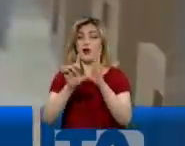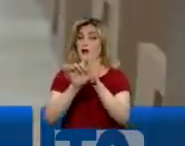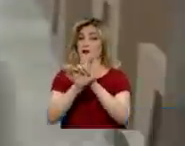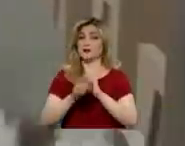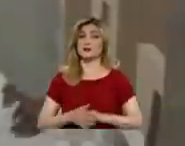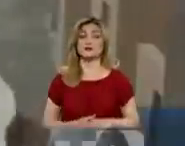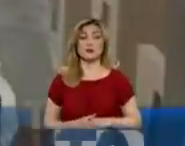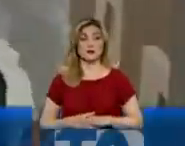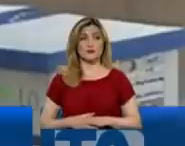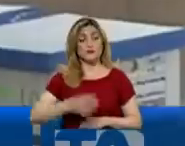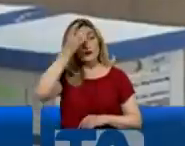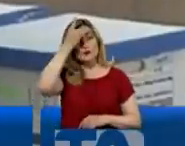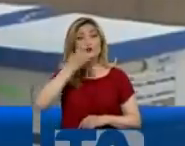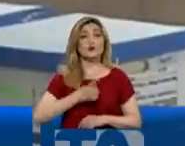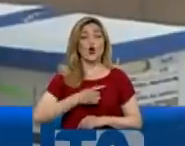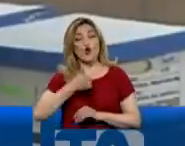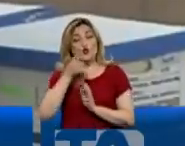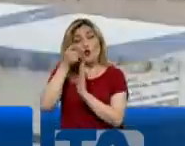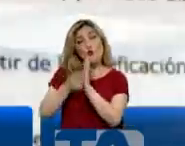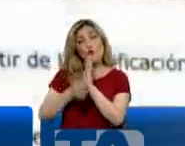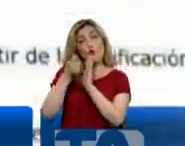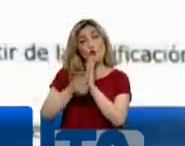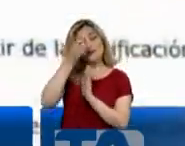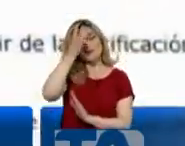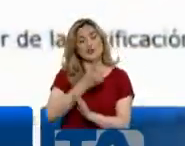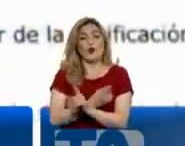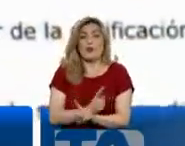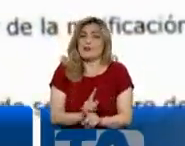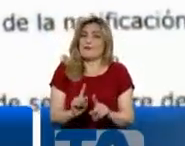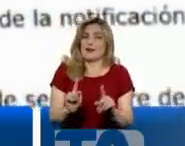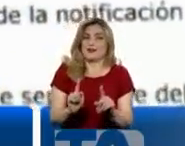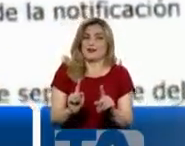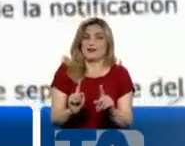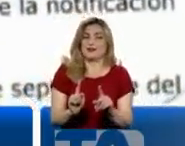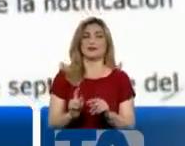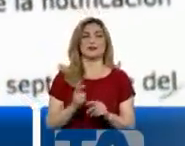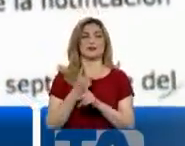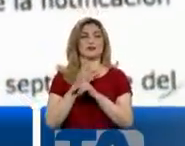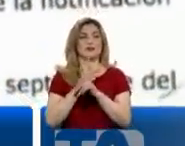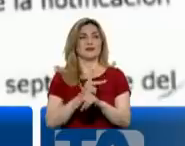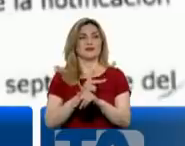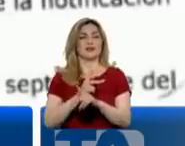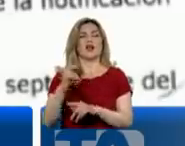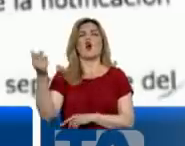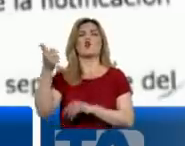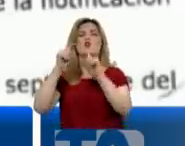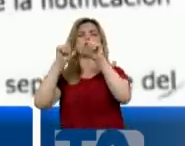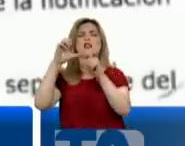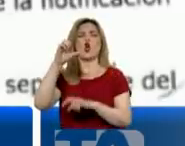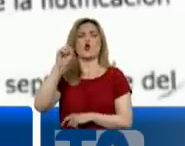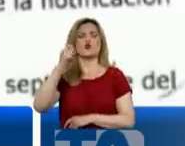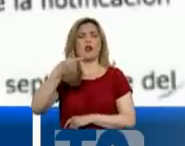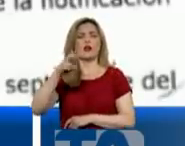y es que la parte de esa decisión otro juez tuvo una postura diferente al negar otra acción de protección interpuesta por consejo donde